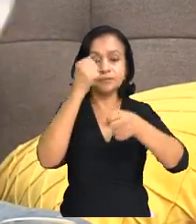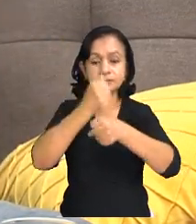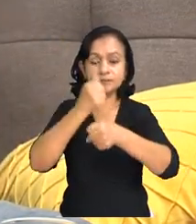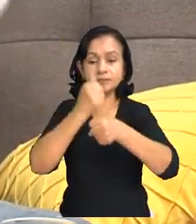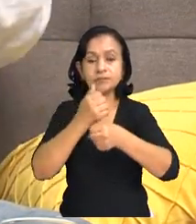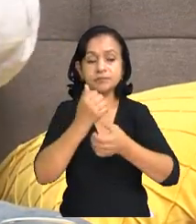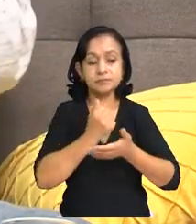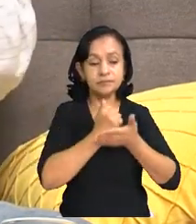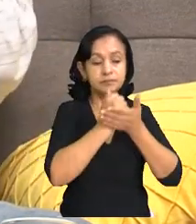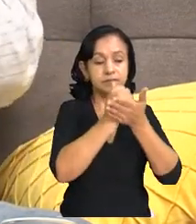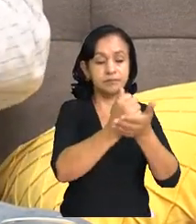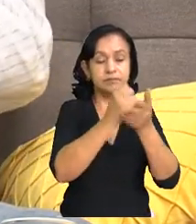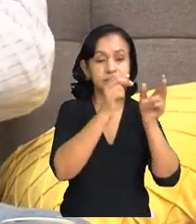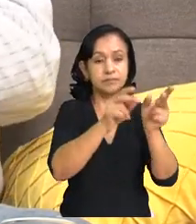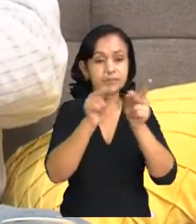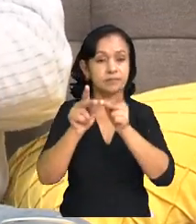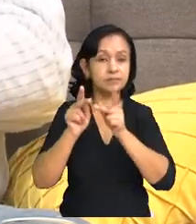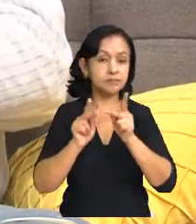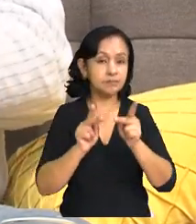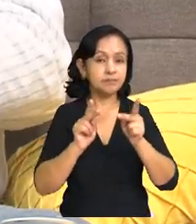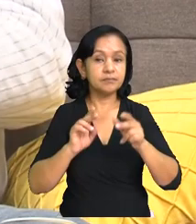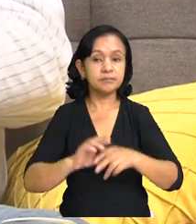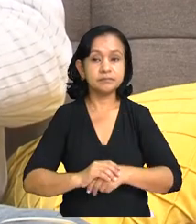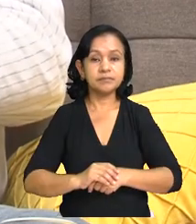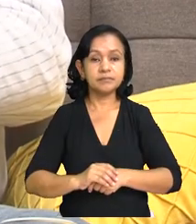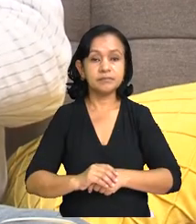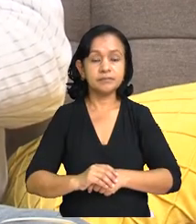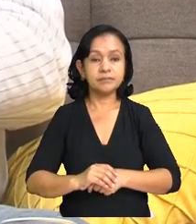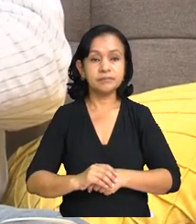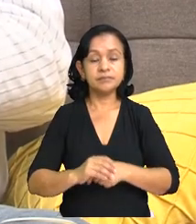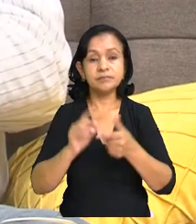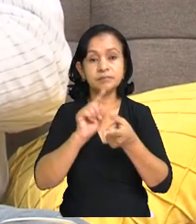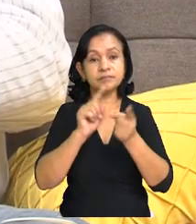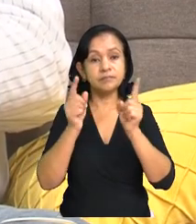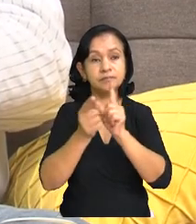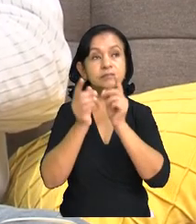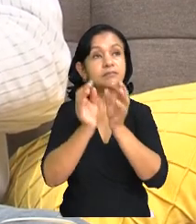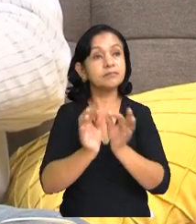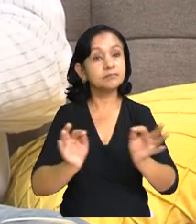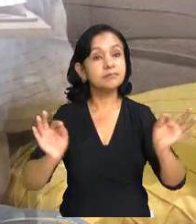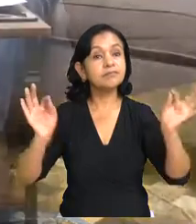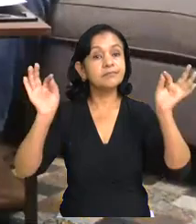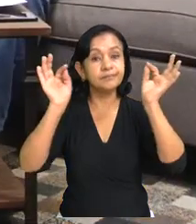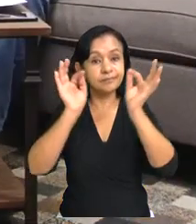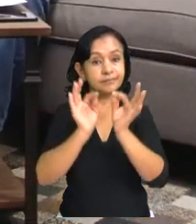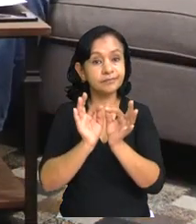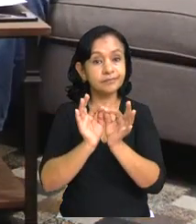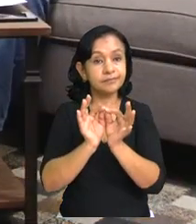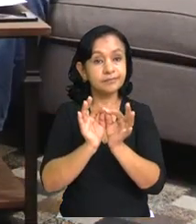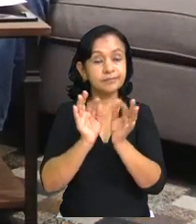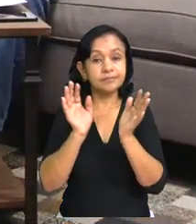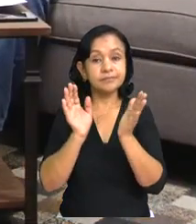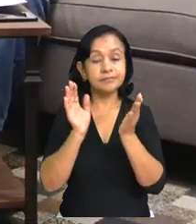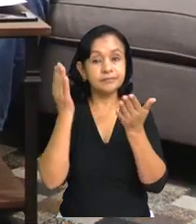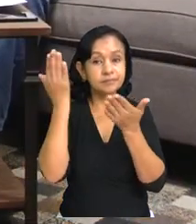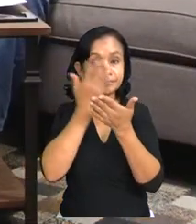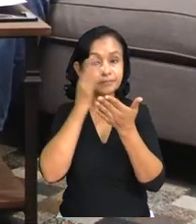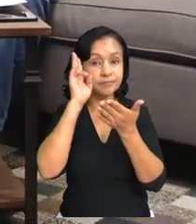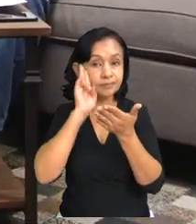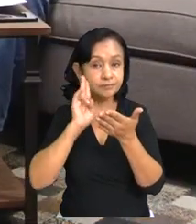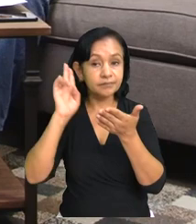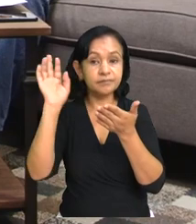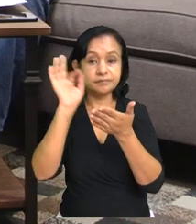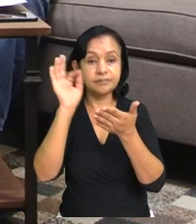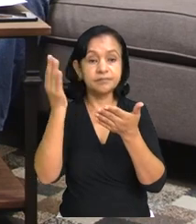bien común, en conjunto. Vamos a trabajar en conjunto. Y sin duda alguna, transformaciones profundas, sí. Es decir, hasta currícula y líneas de